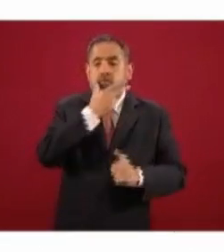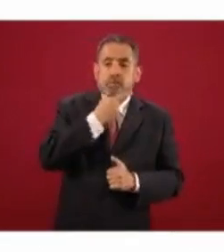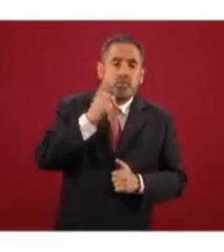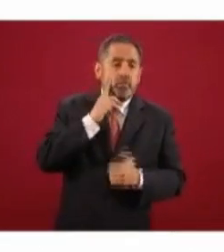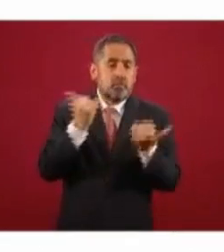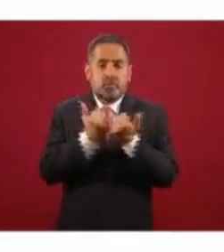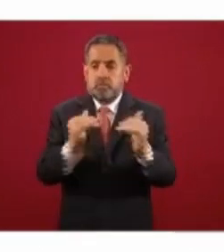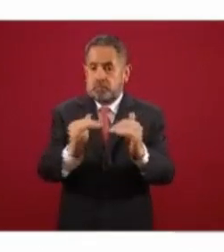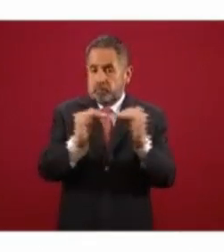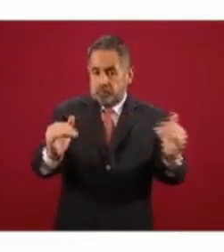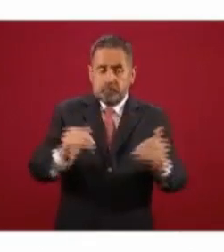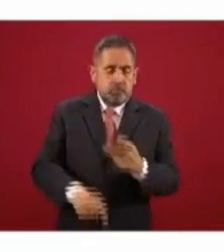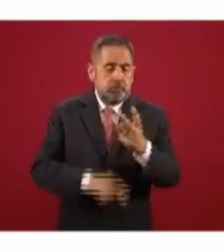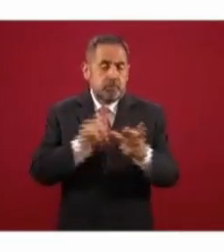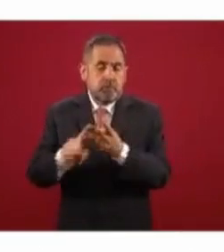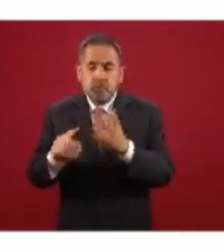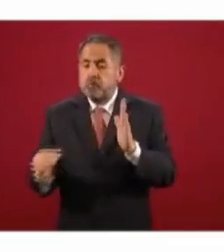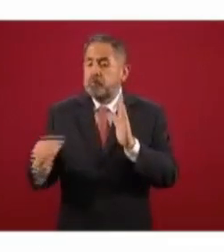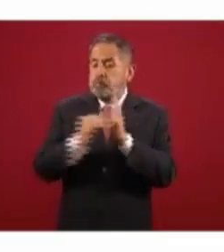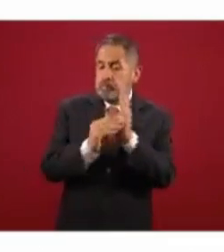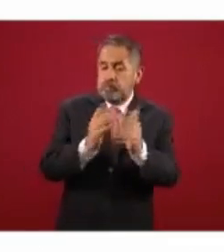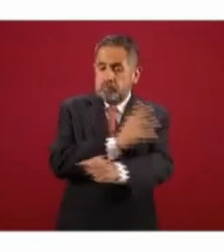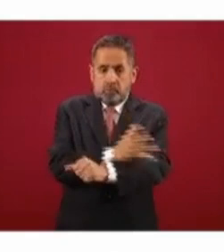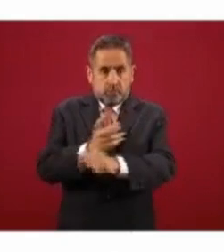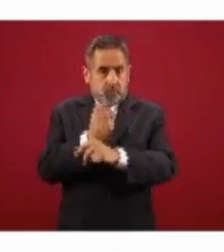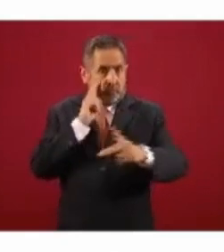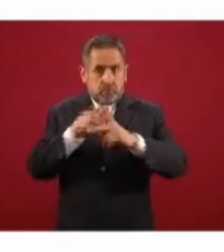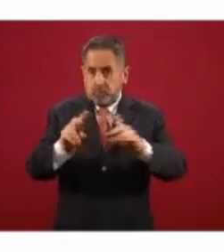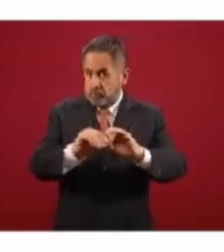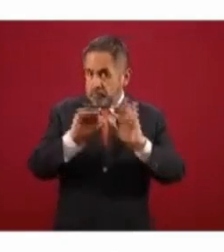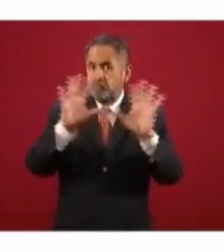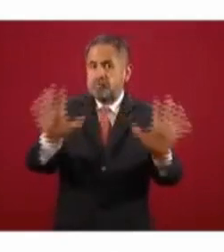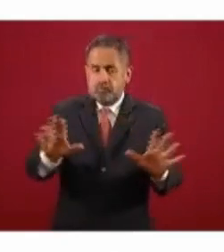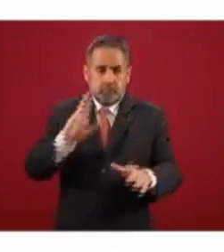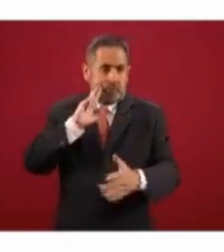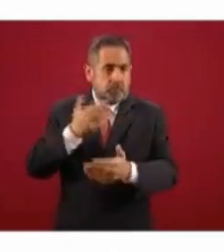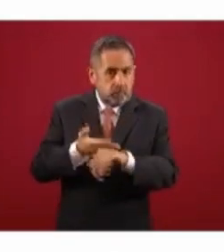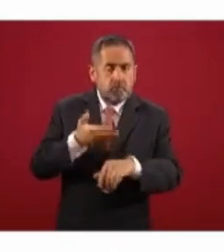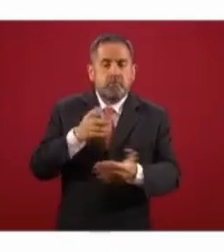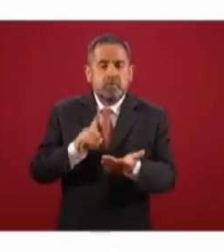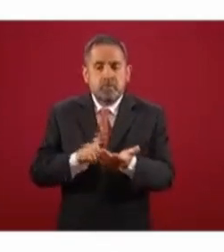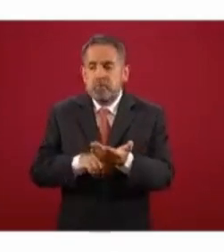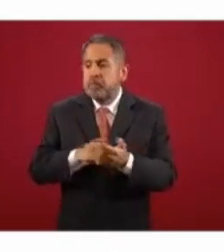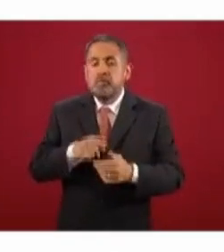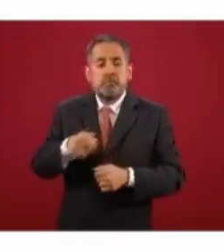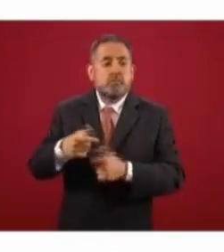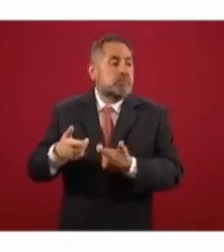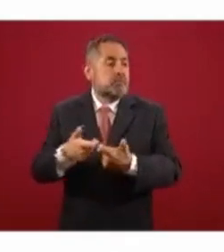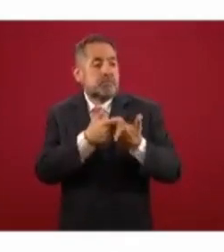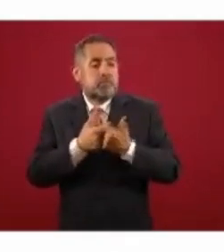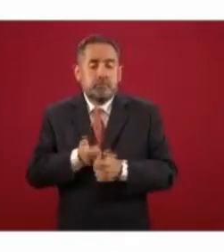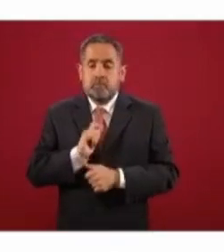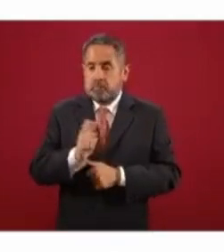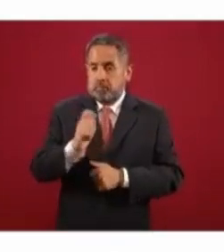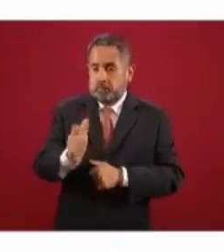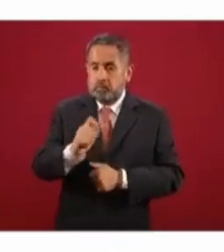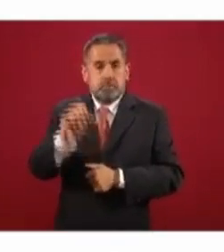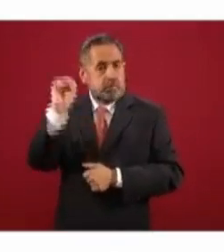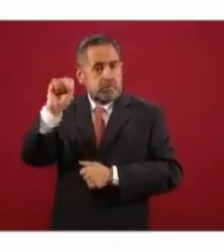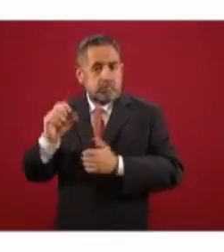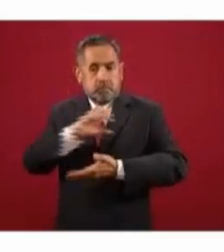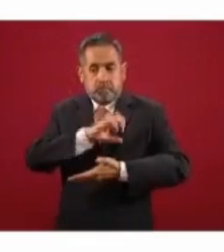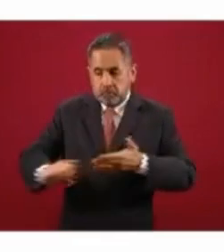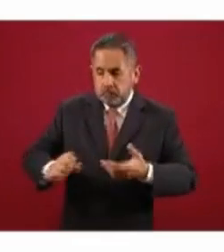que introducir la transparencia y la rendición de cuentas del uso de las cuotas sindicales. Y